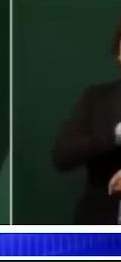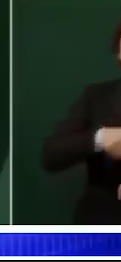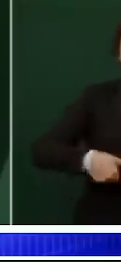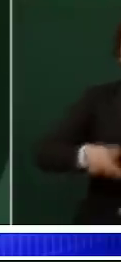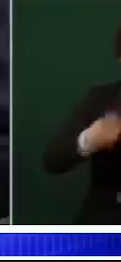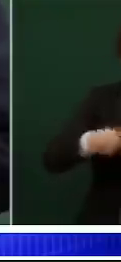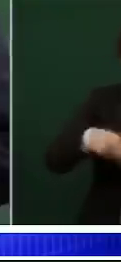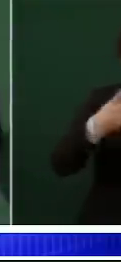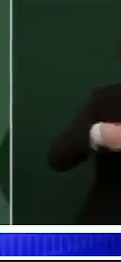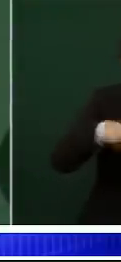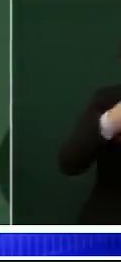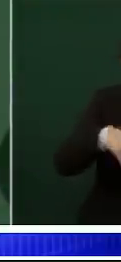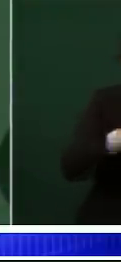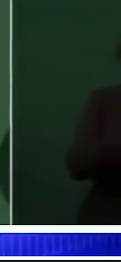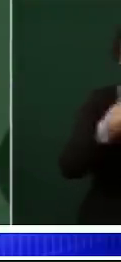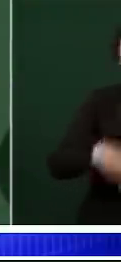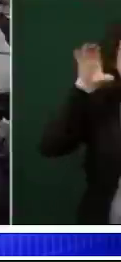información